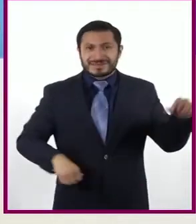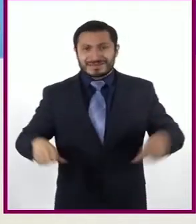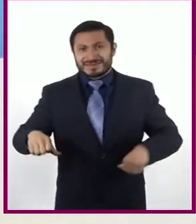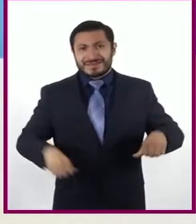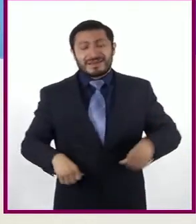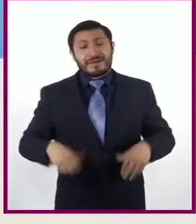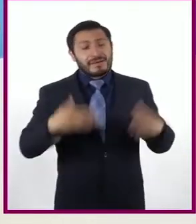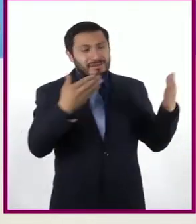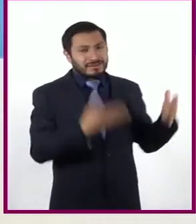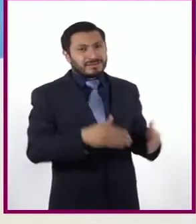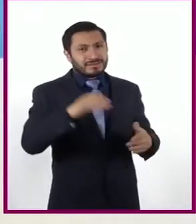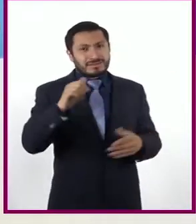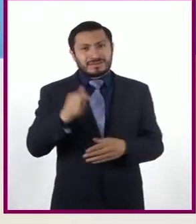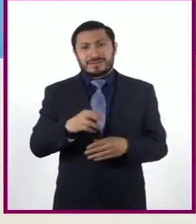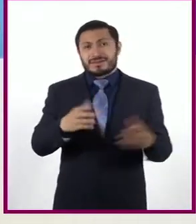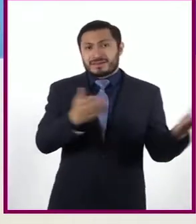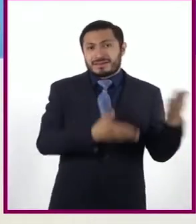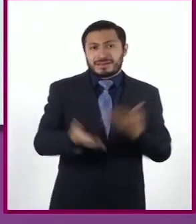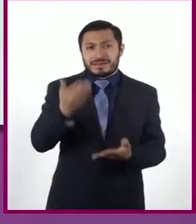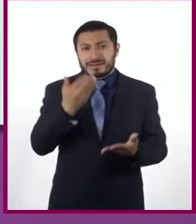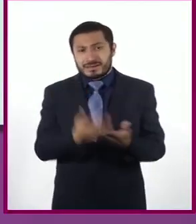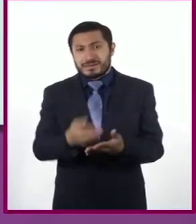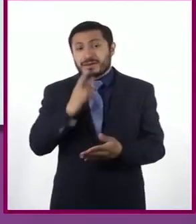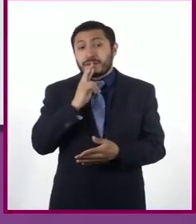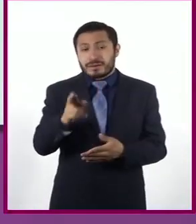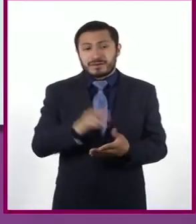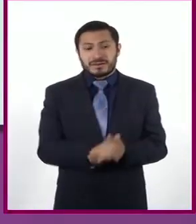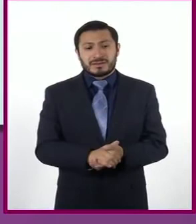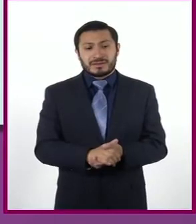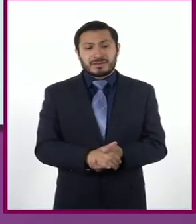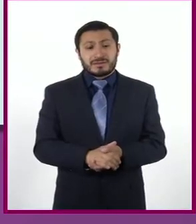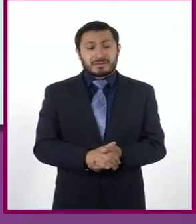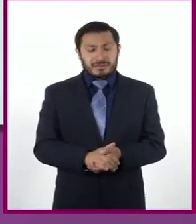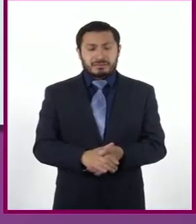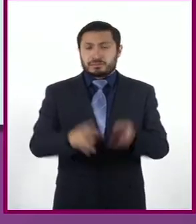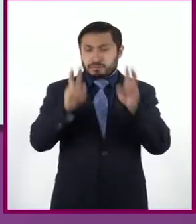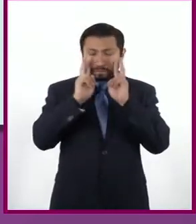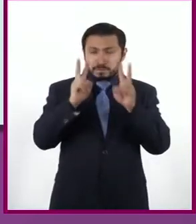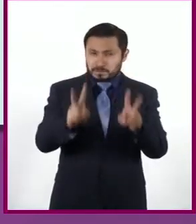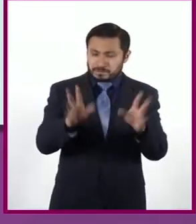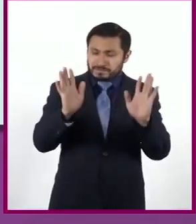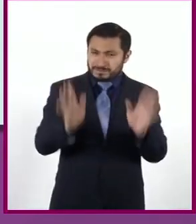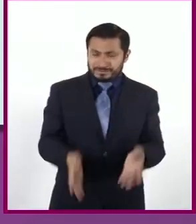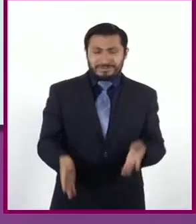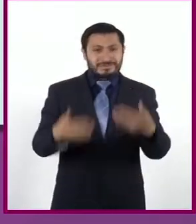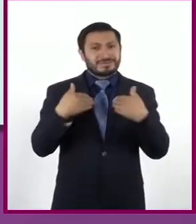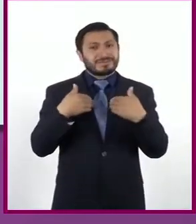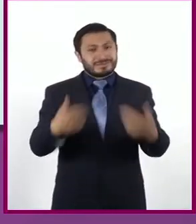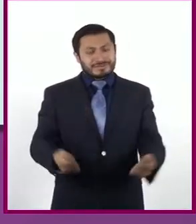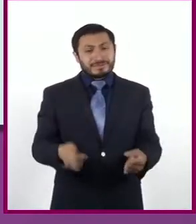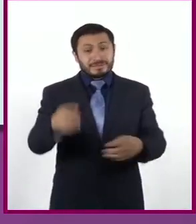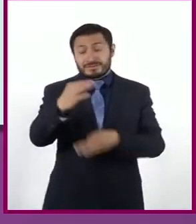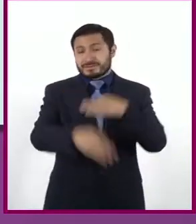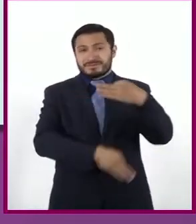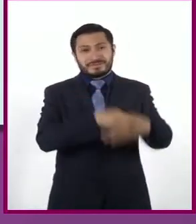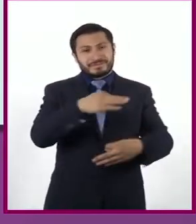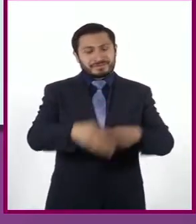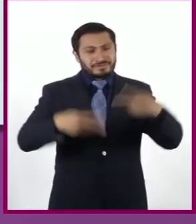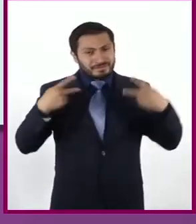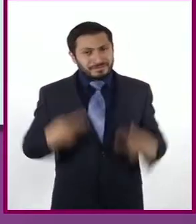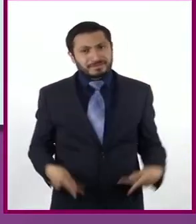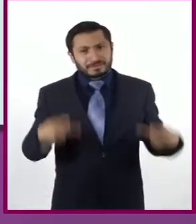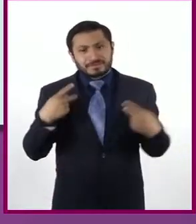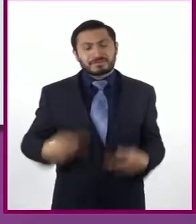Alejandra nos va a compartir su respuesta. Como podemos observar y escuchar, todos y todas, en